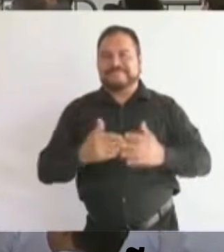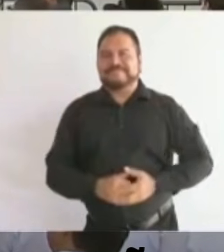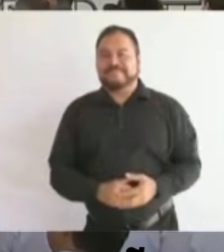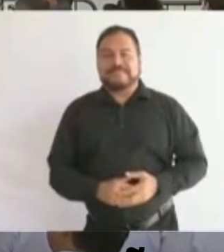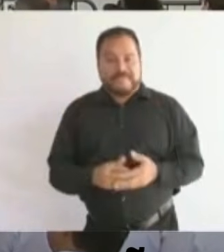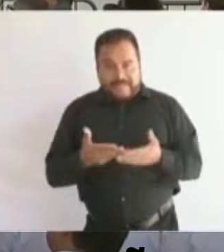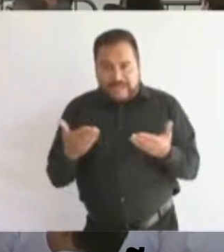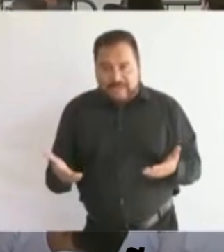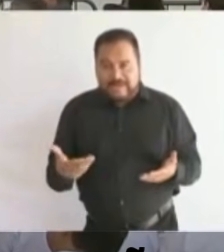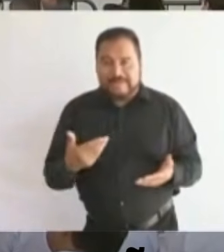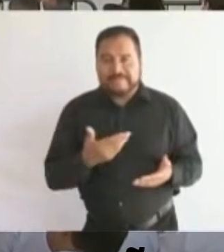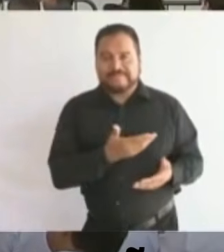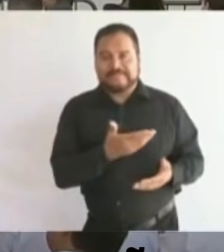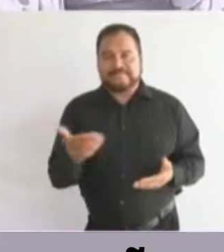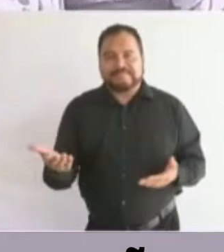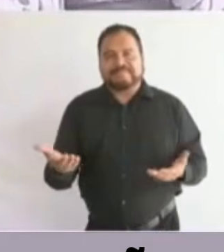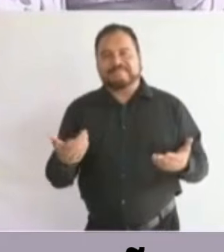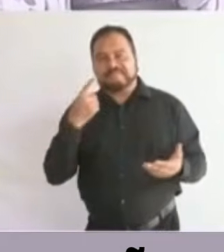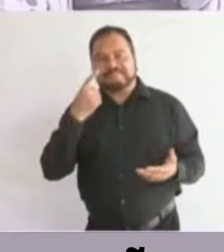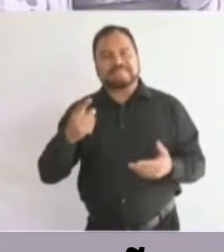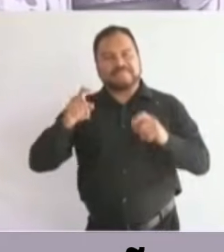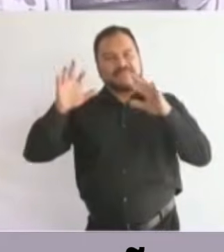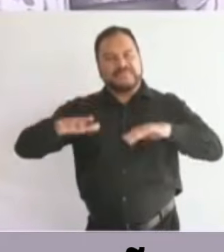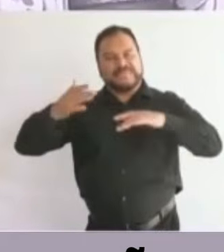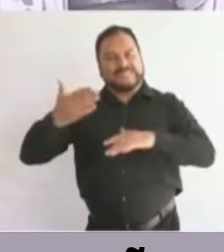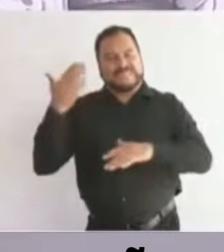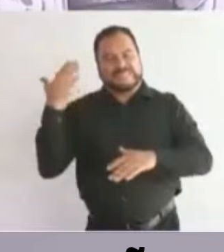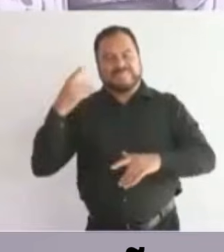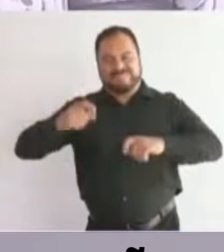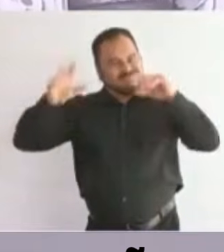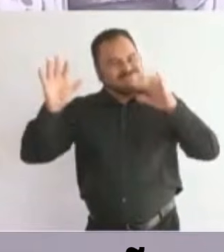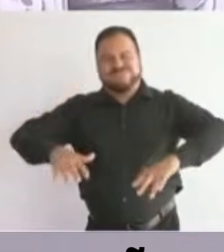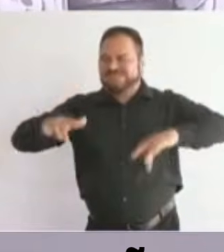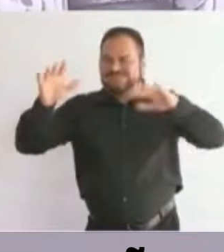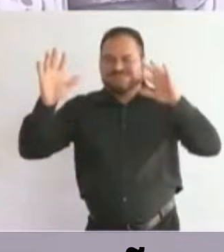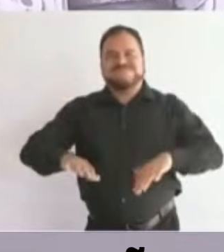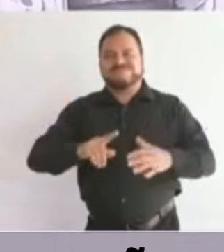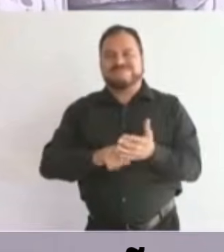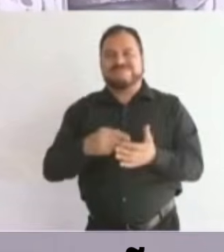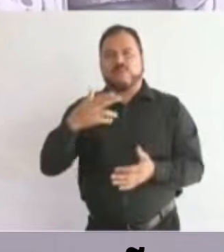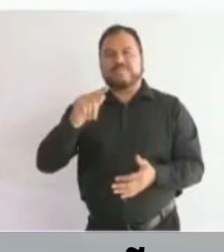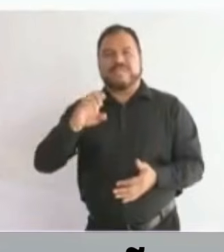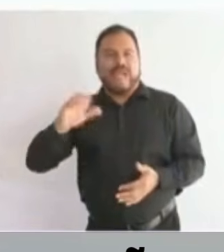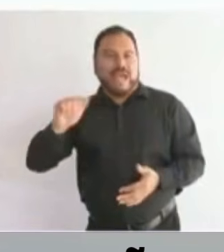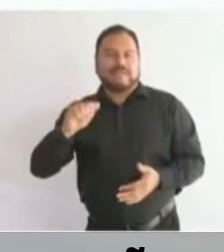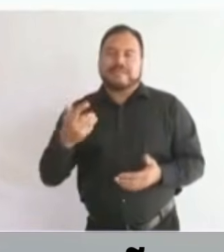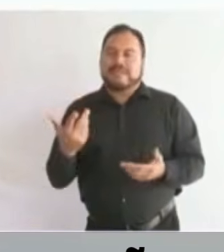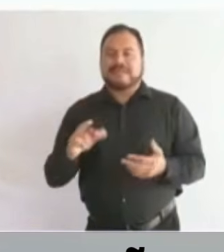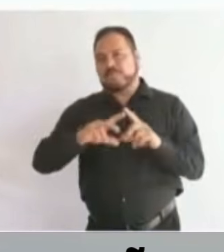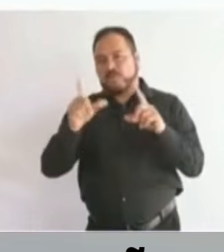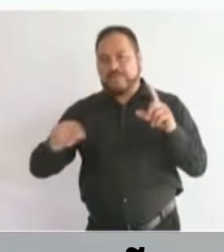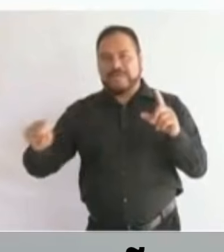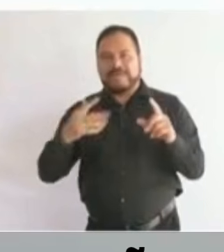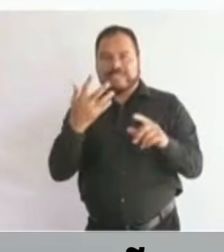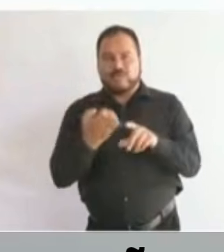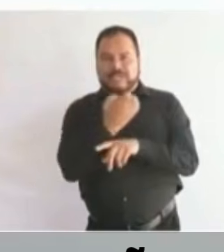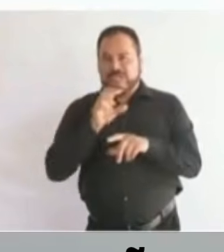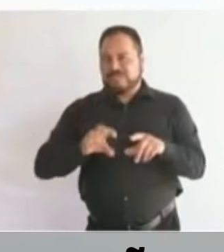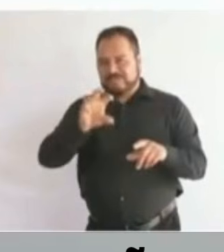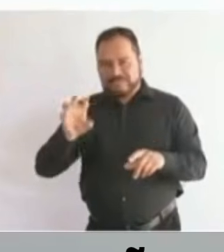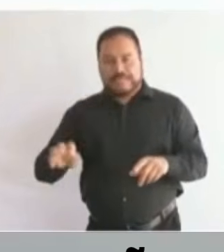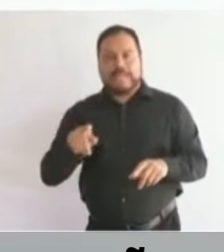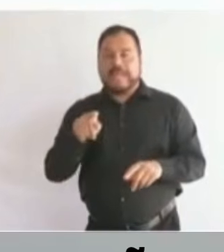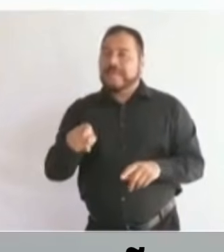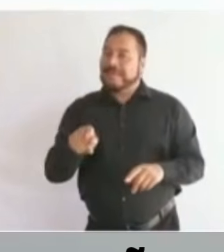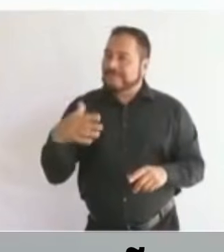Ahora que tuvimos las lluvias estas tremendas en la Huasteca, en 5 estados de la República, que